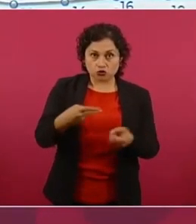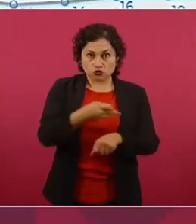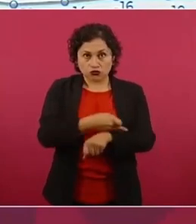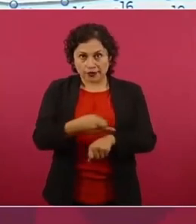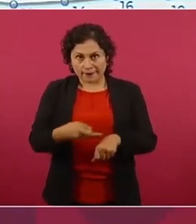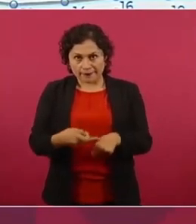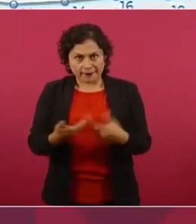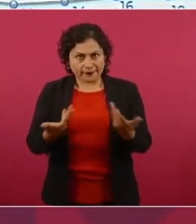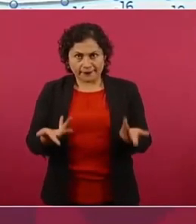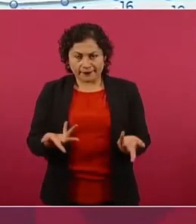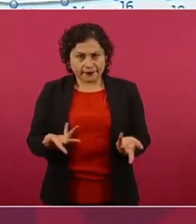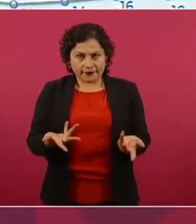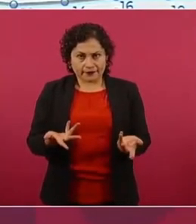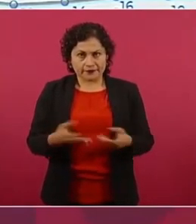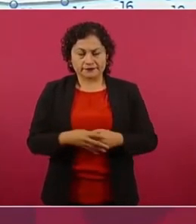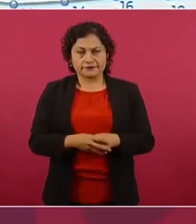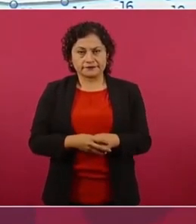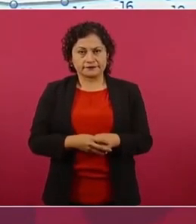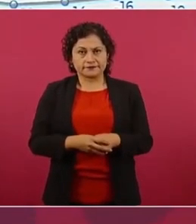Y lo mismo en el caso